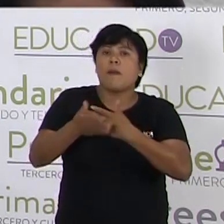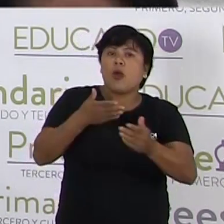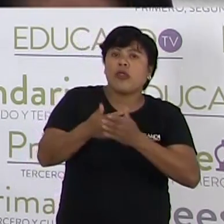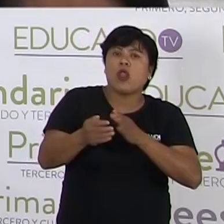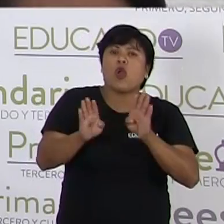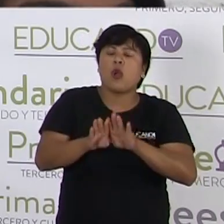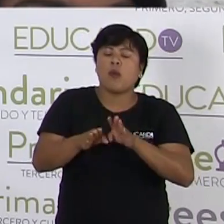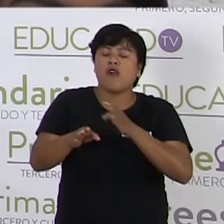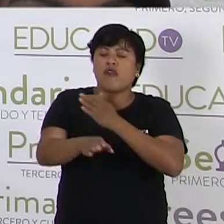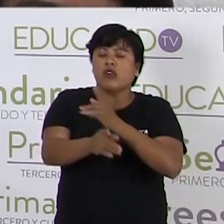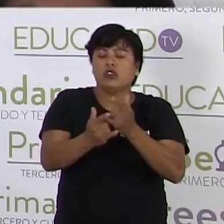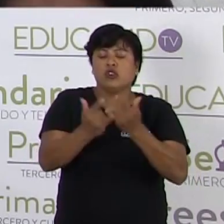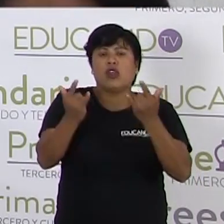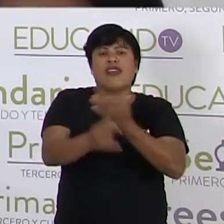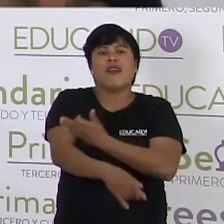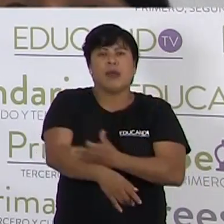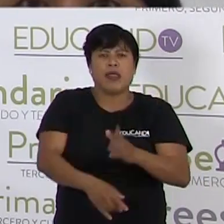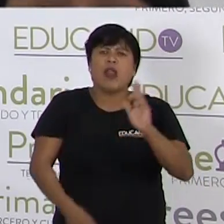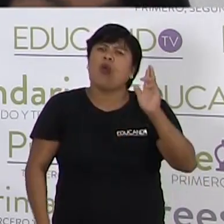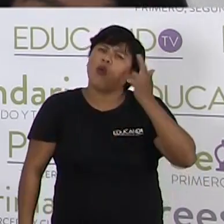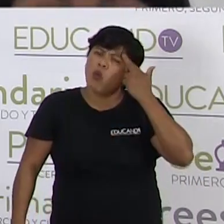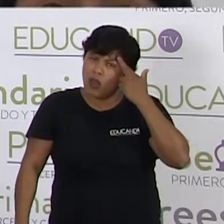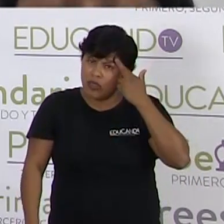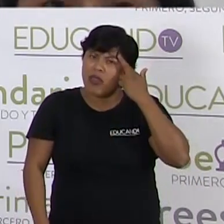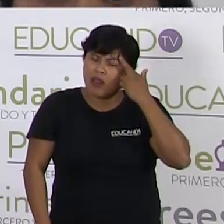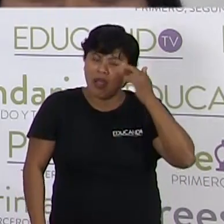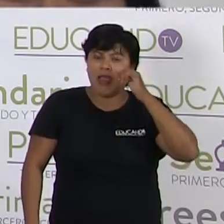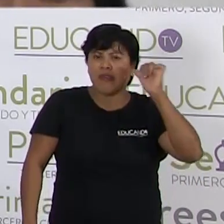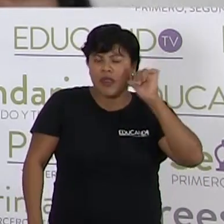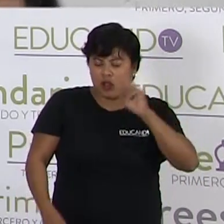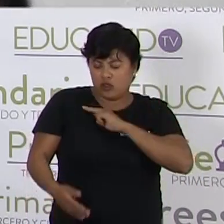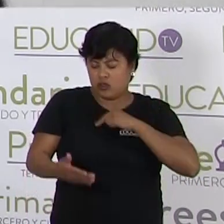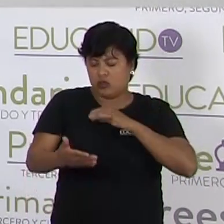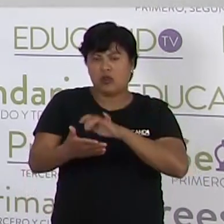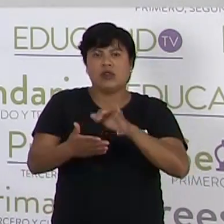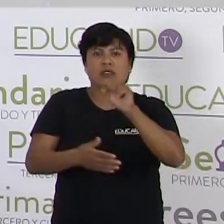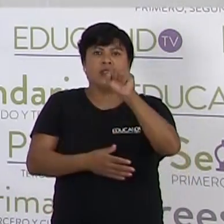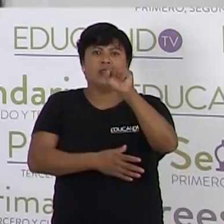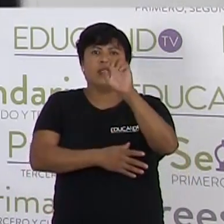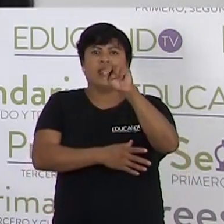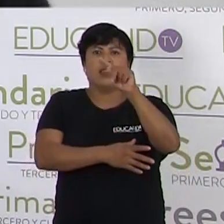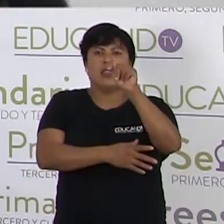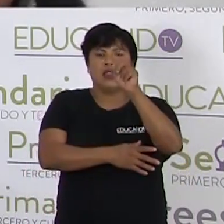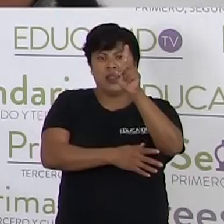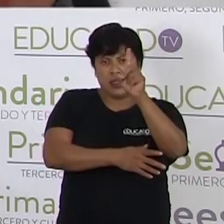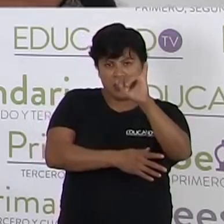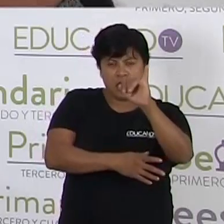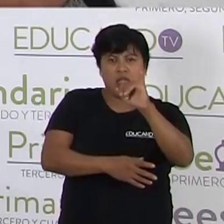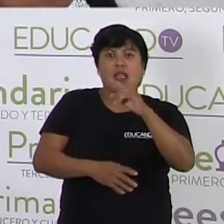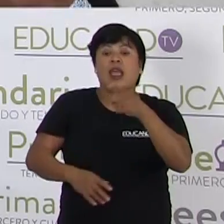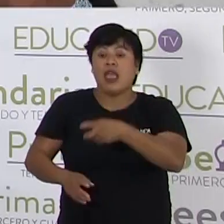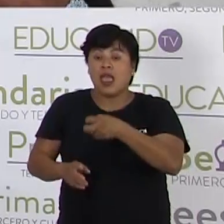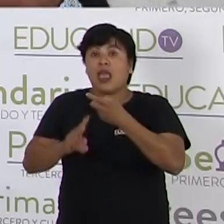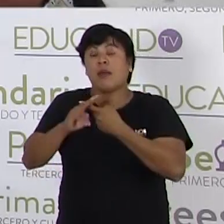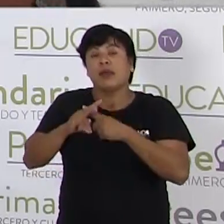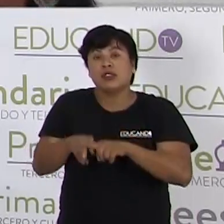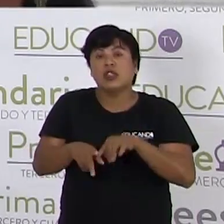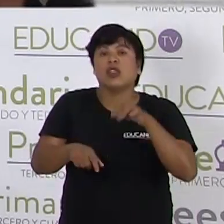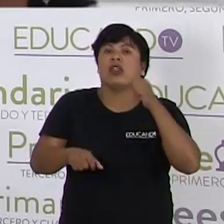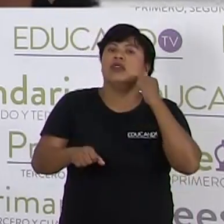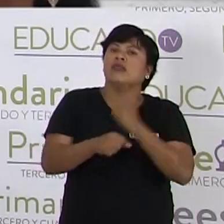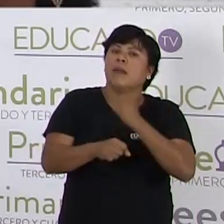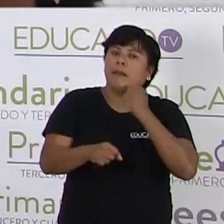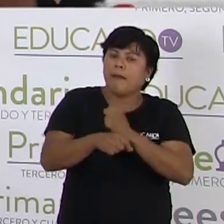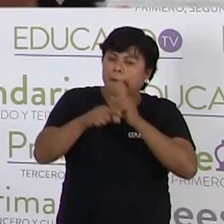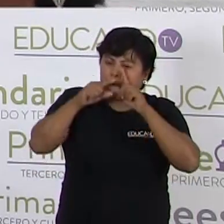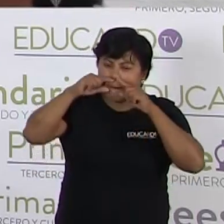historias familiares. ¿Se acuerdan de la que leímos ayer, la de Sandy? Sandy empezó hablando de los